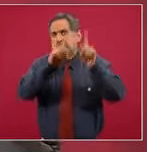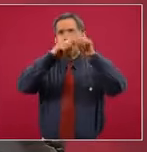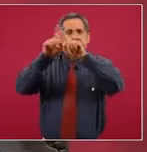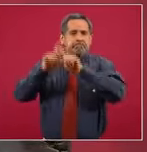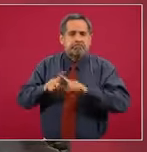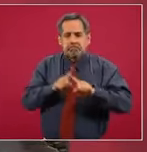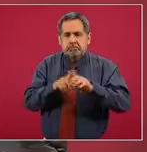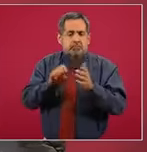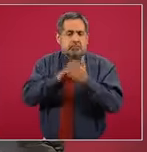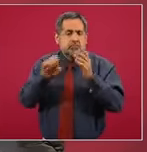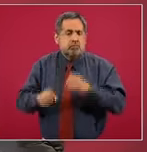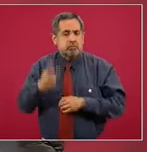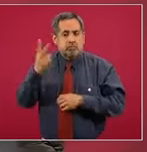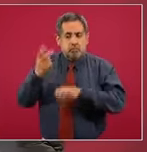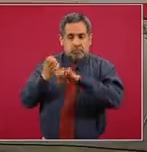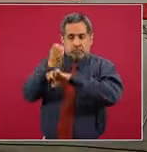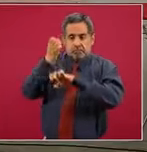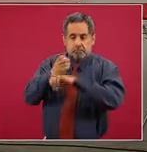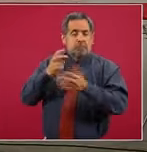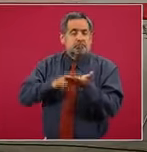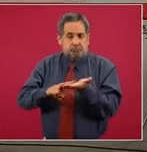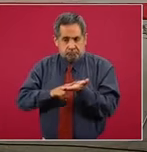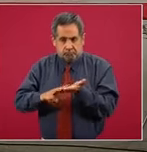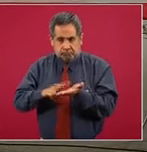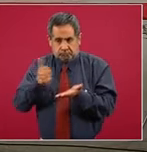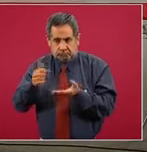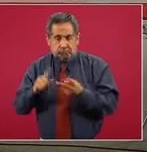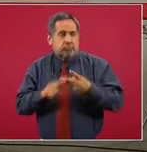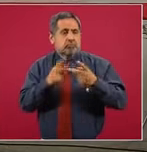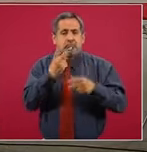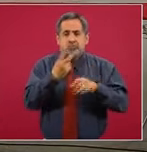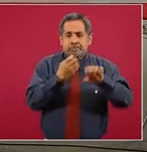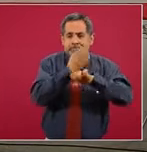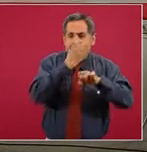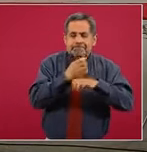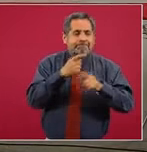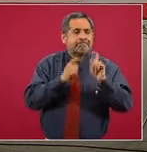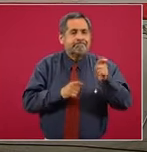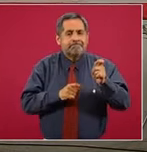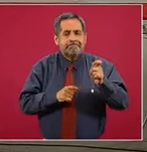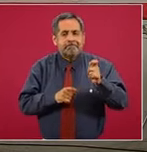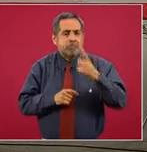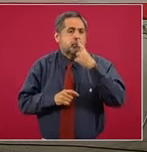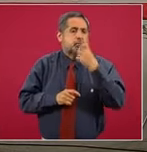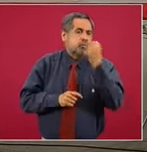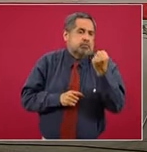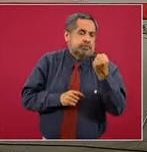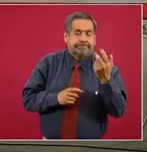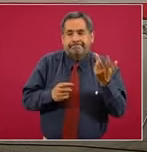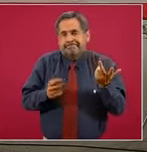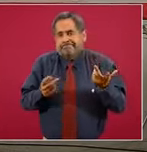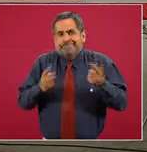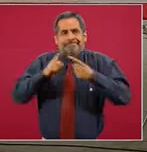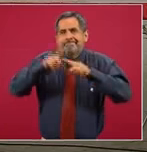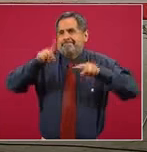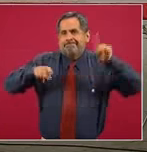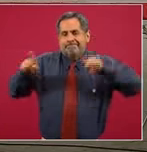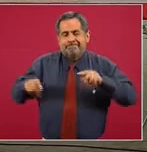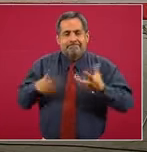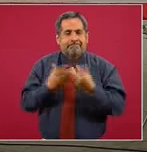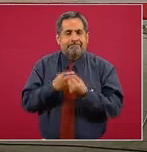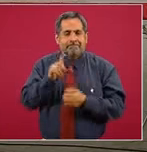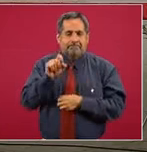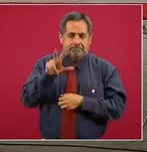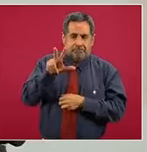diferentes. Tenemos 2 estados en verde, tenemos 2 estados en rojo y 28